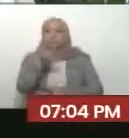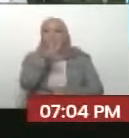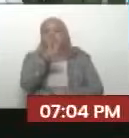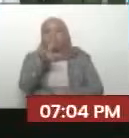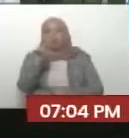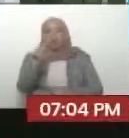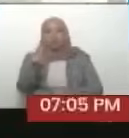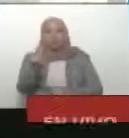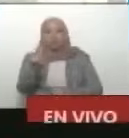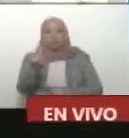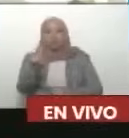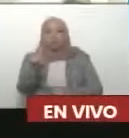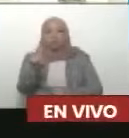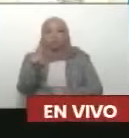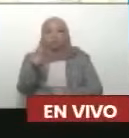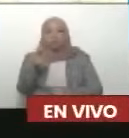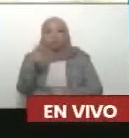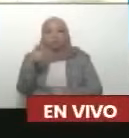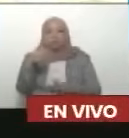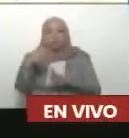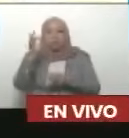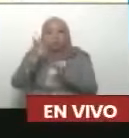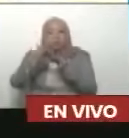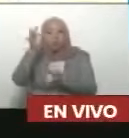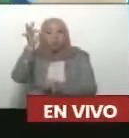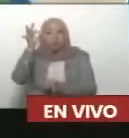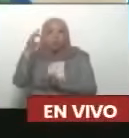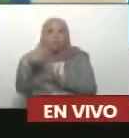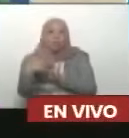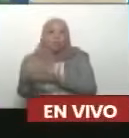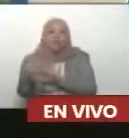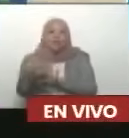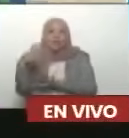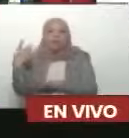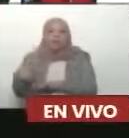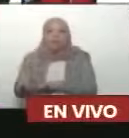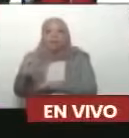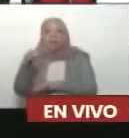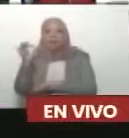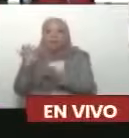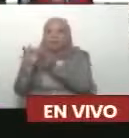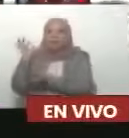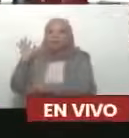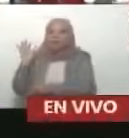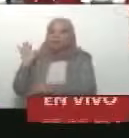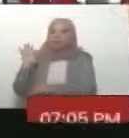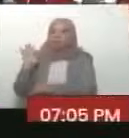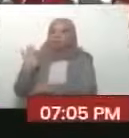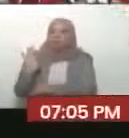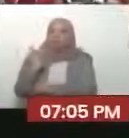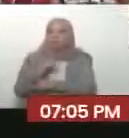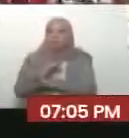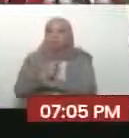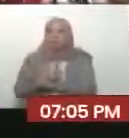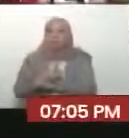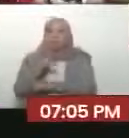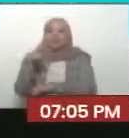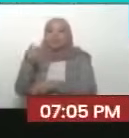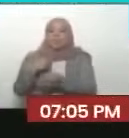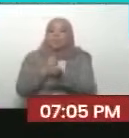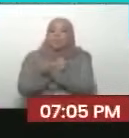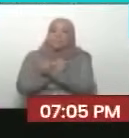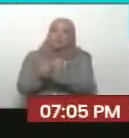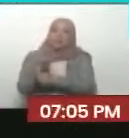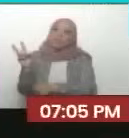3-1, juéguenselo porque da suerte, ¿ah? Aquí estamos, pues, cada vez amando más